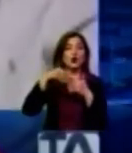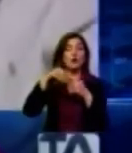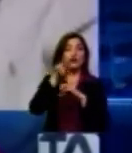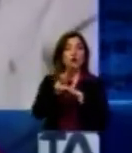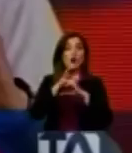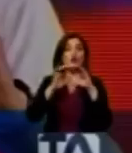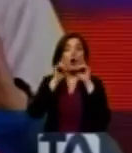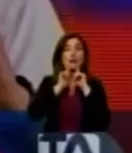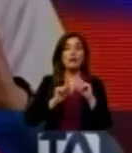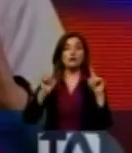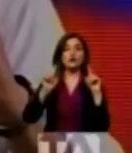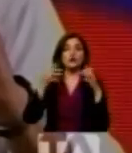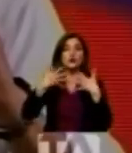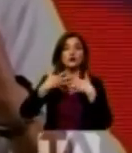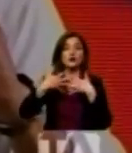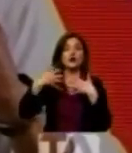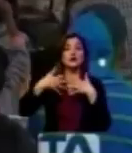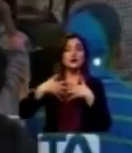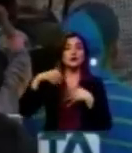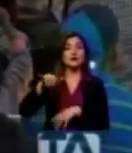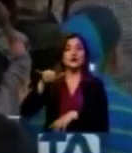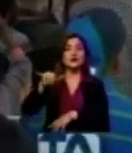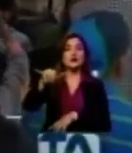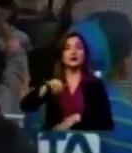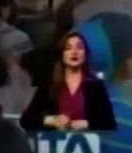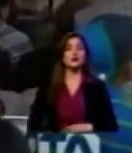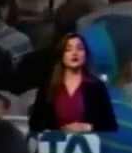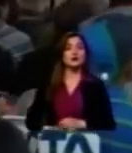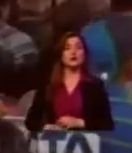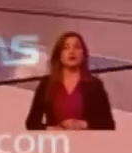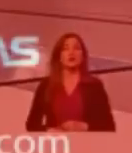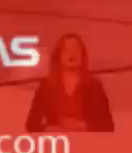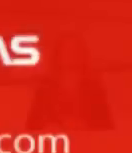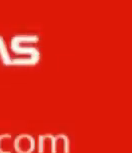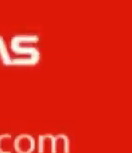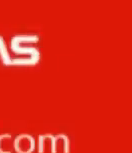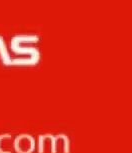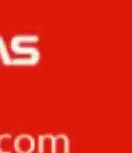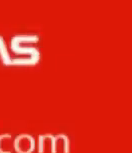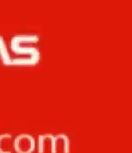para difundir en las sabatinas. En Quito, Freddy Paredes, 24 horas.